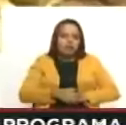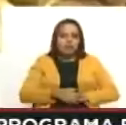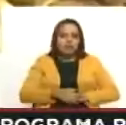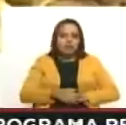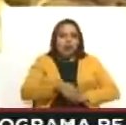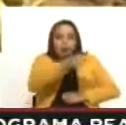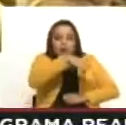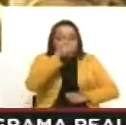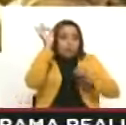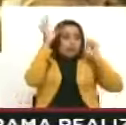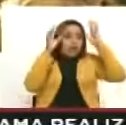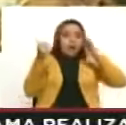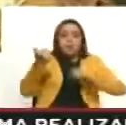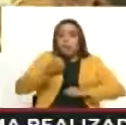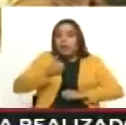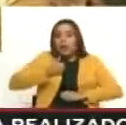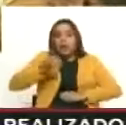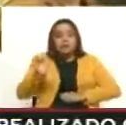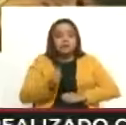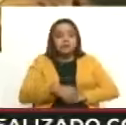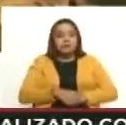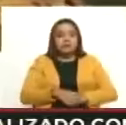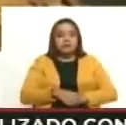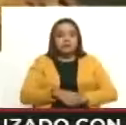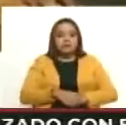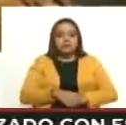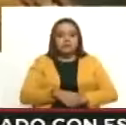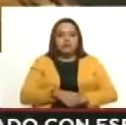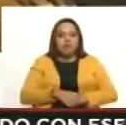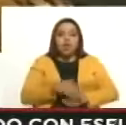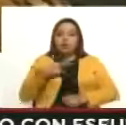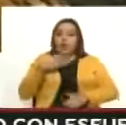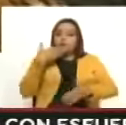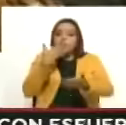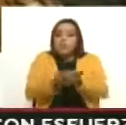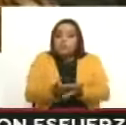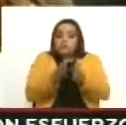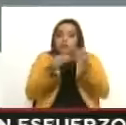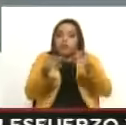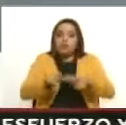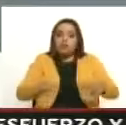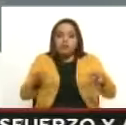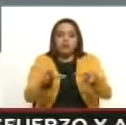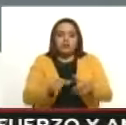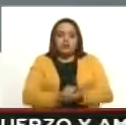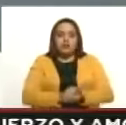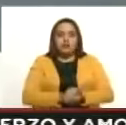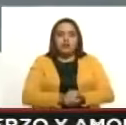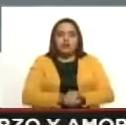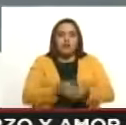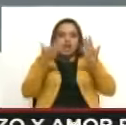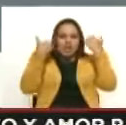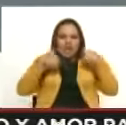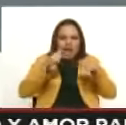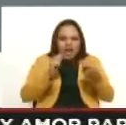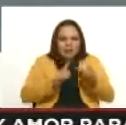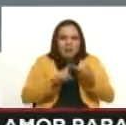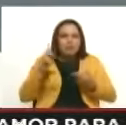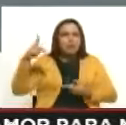Cuando ustedes se pongan a inventar. Yo le he pedido en todas partes, Carmen, Pedro,